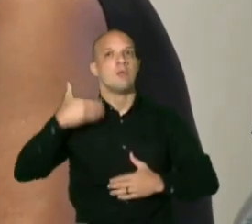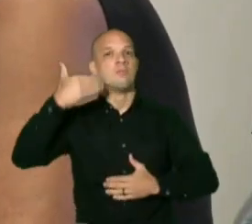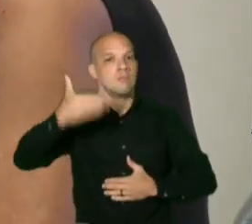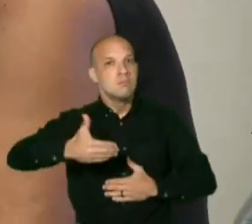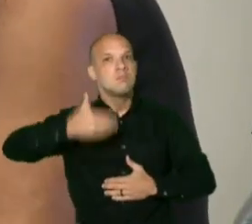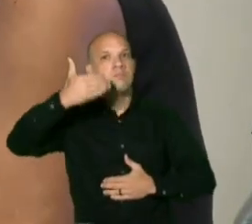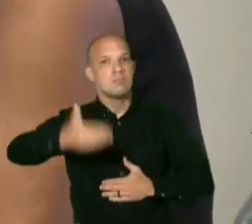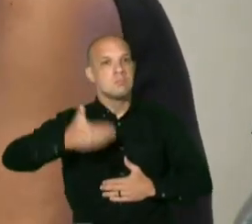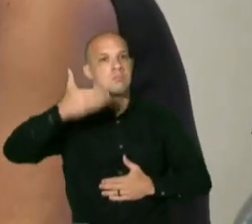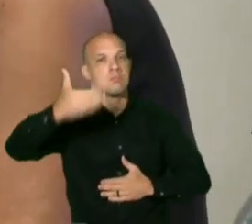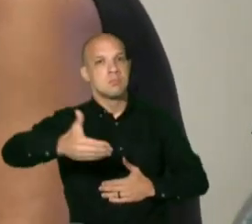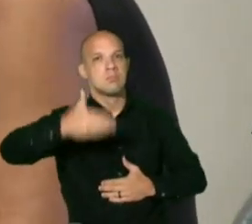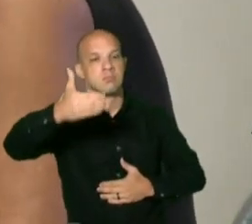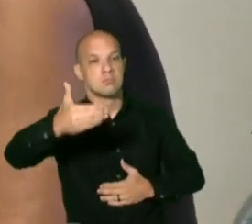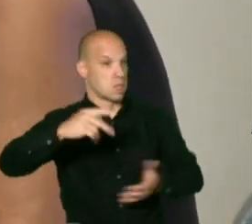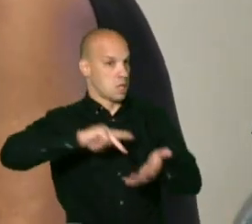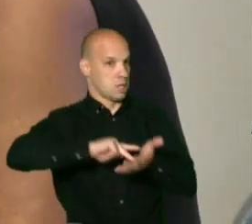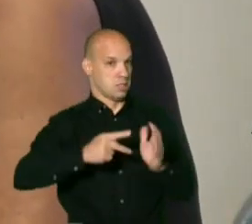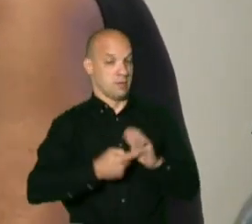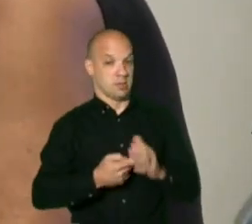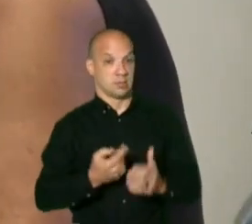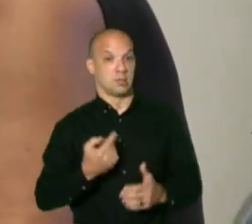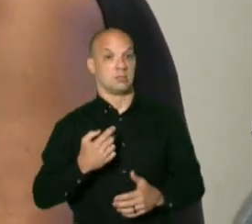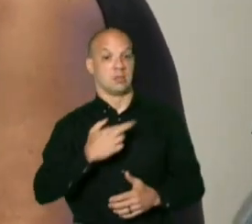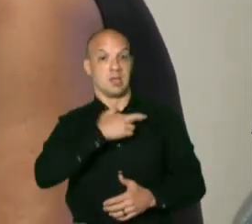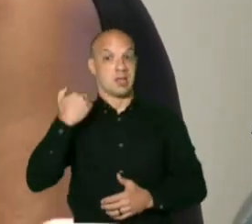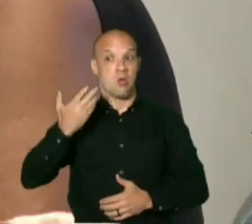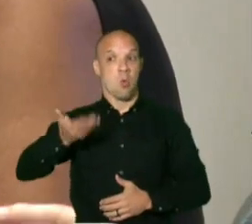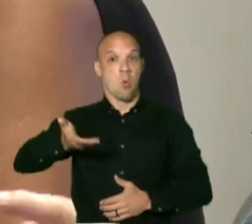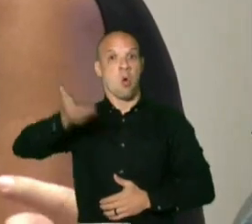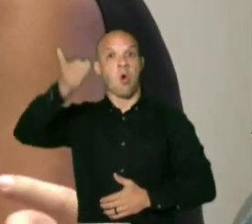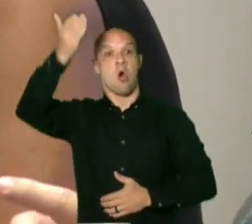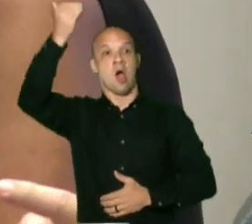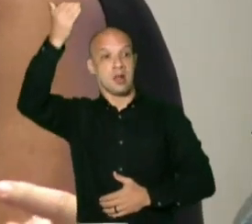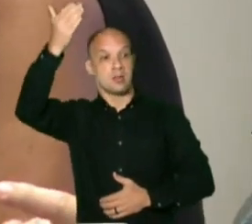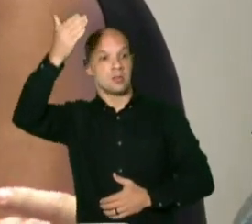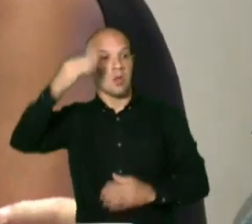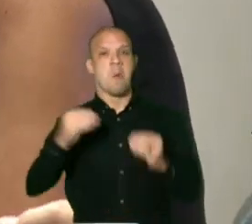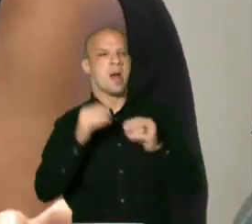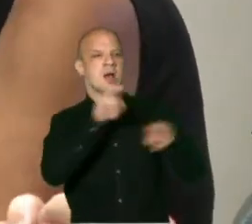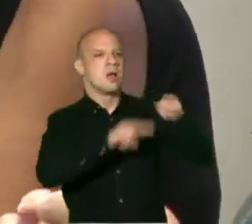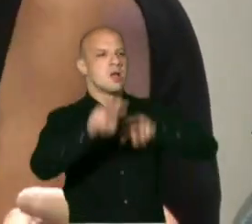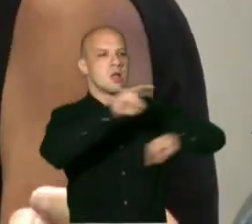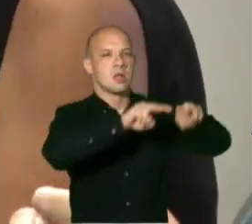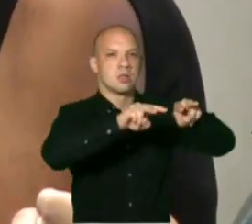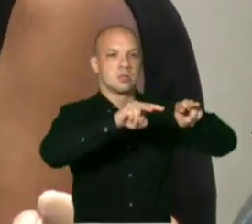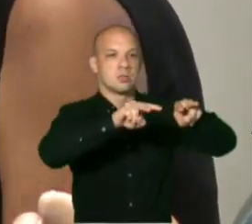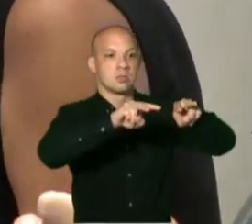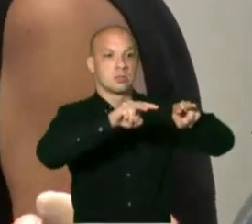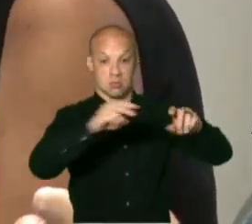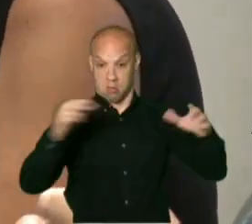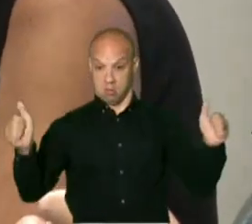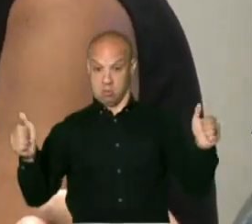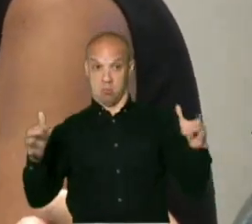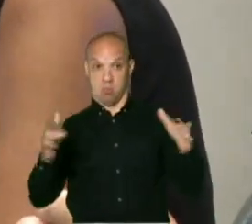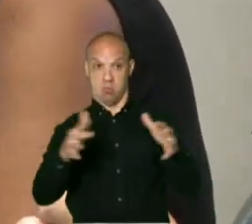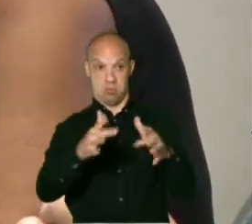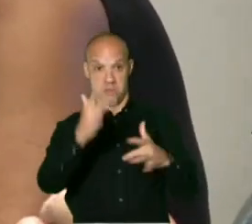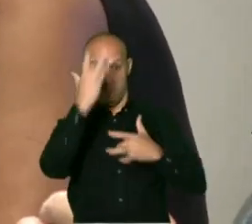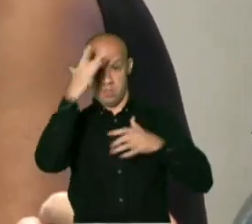Si estamos en alto riesgo, el número de muestras aumentan, la frecuencia de muestreo aumenta. Si estamos en bajo riesgo, pues esos números